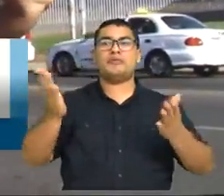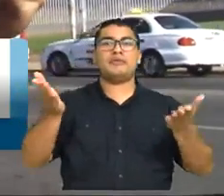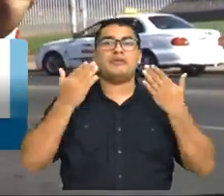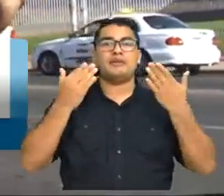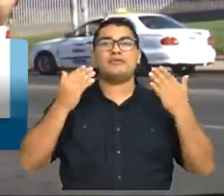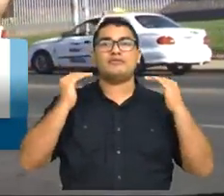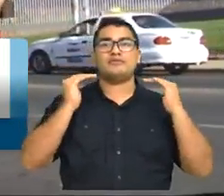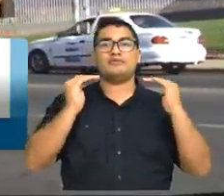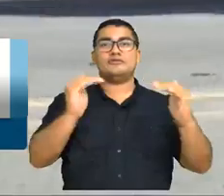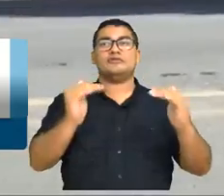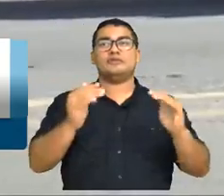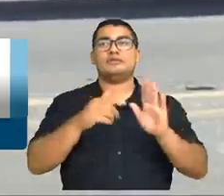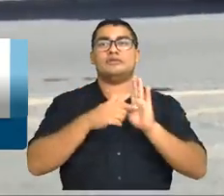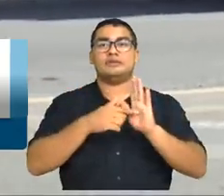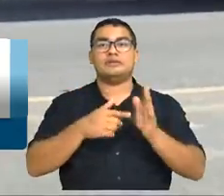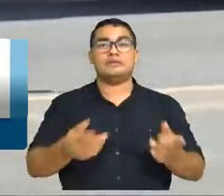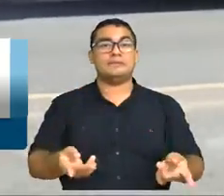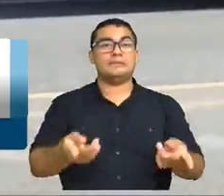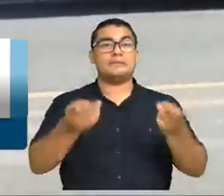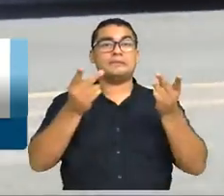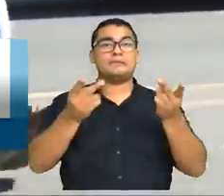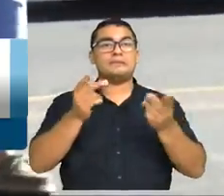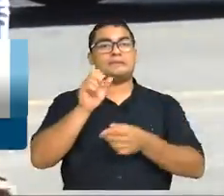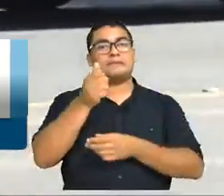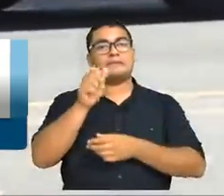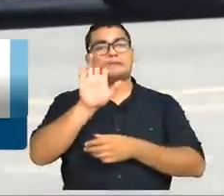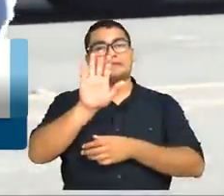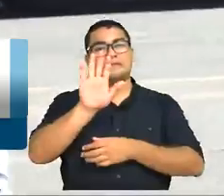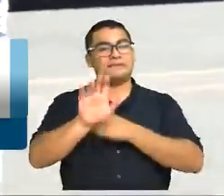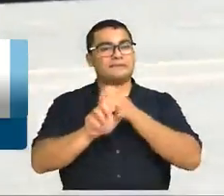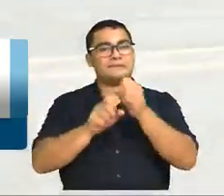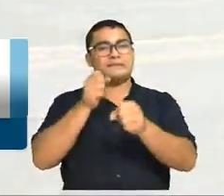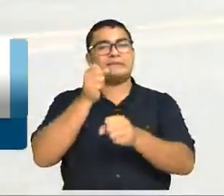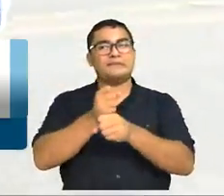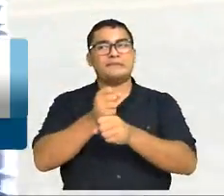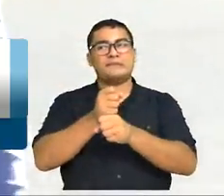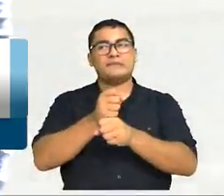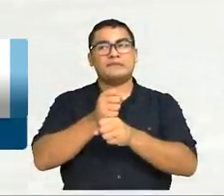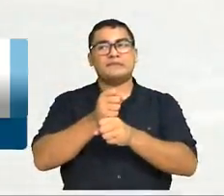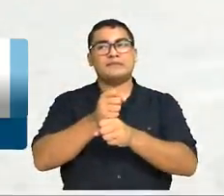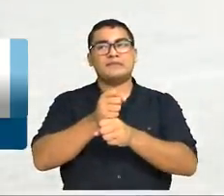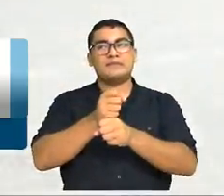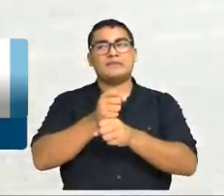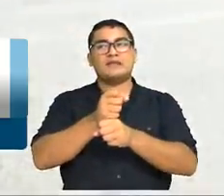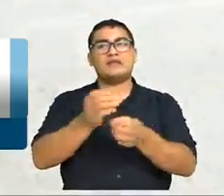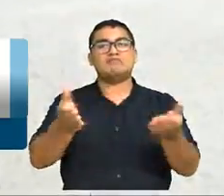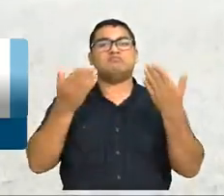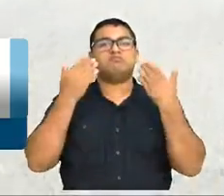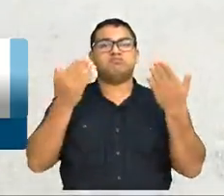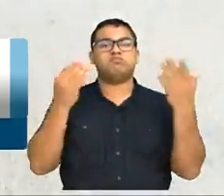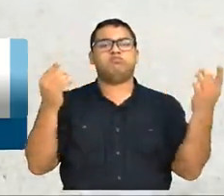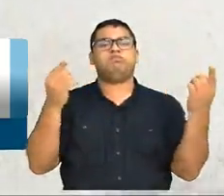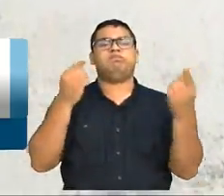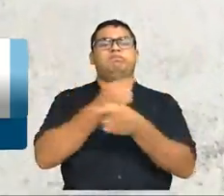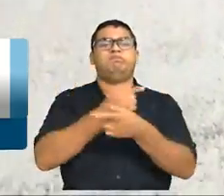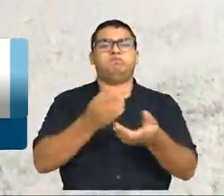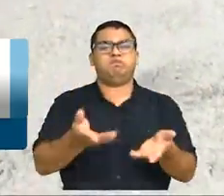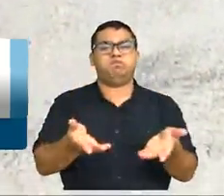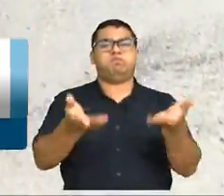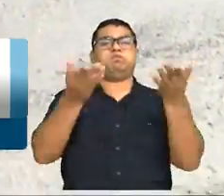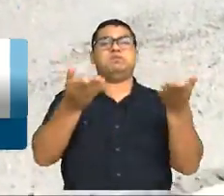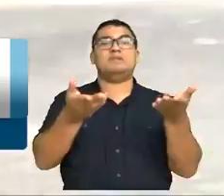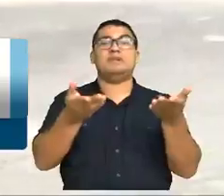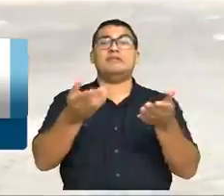parte extrema de la vida, arriba de los 65 años, esto es producido principalmente por la falta de ingesta